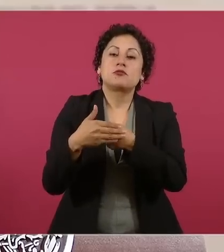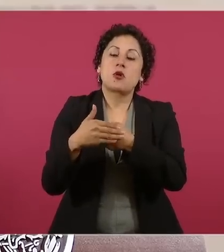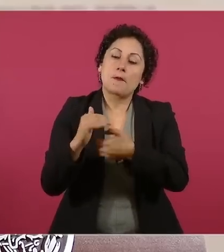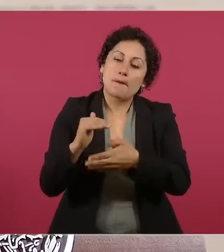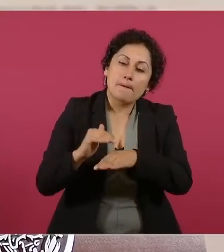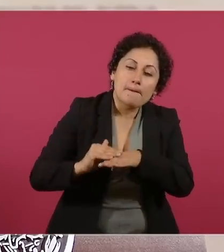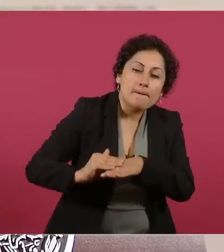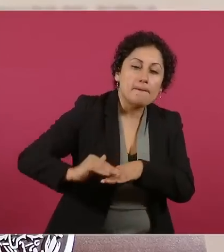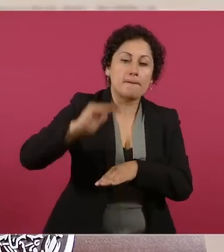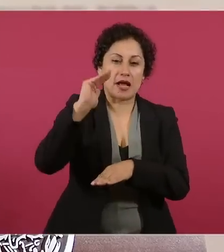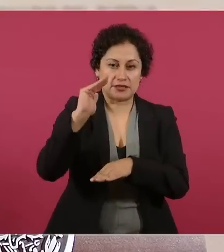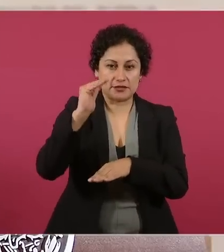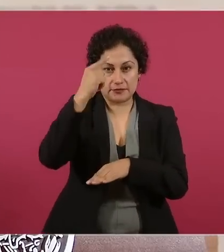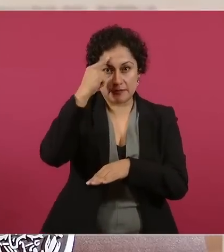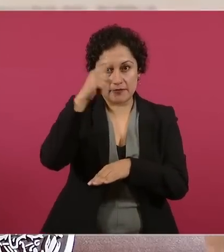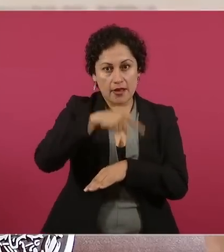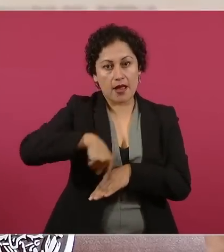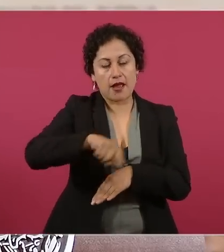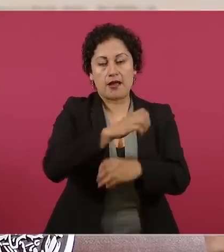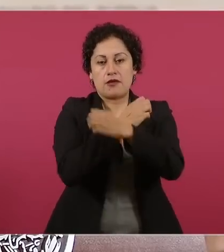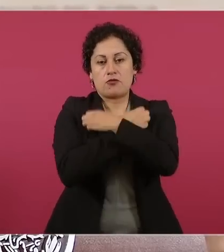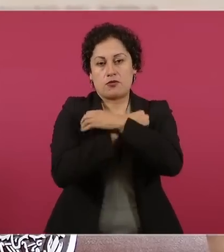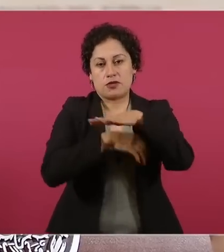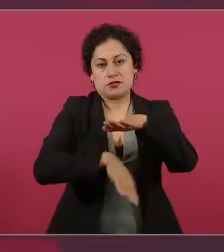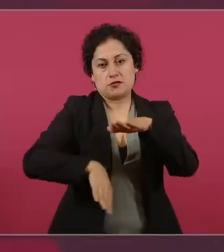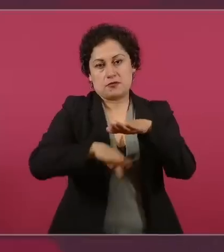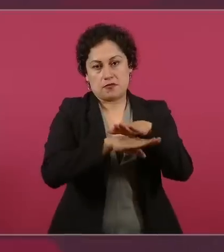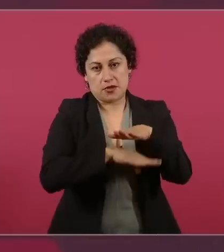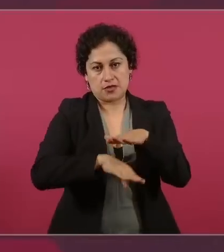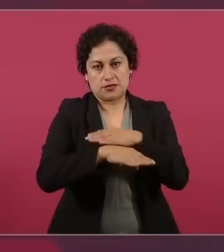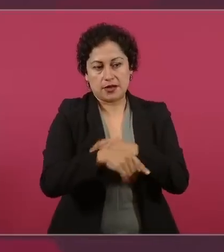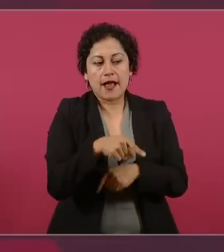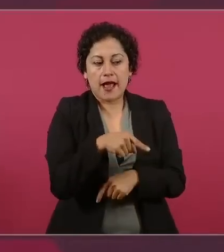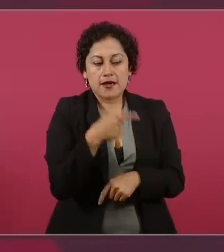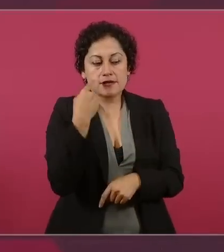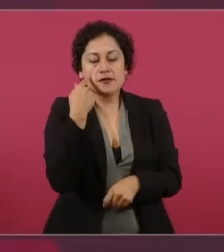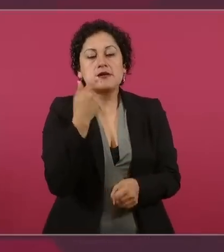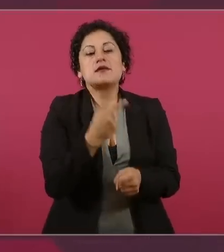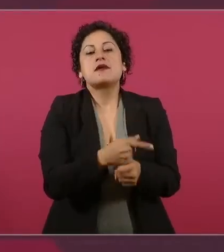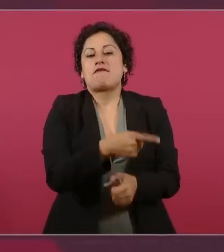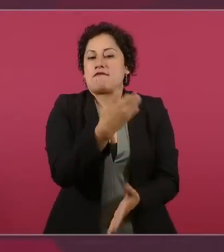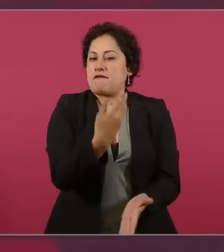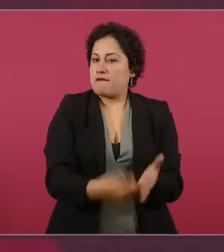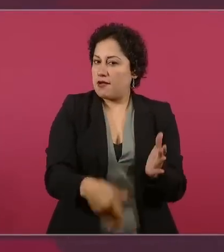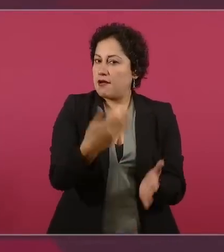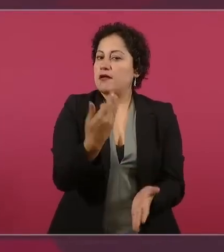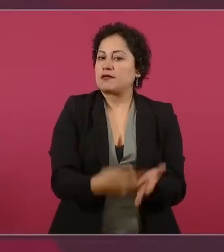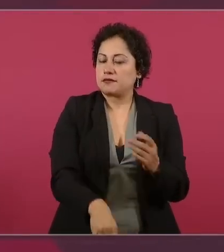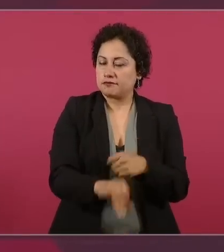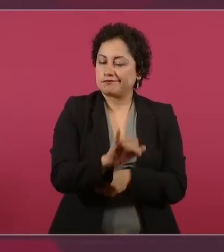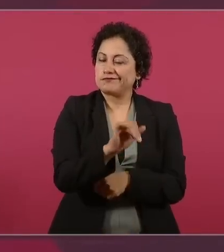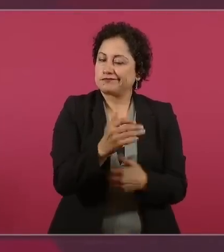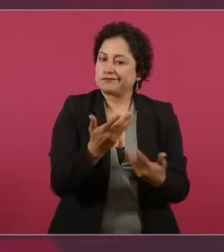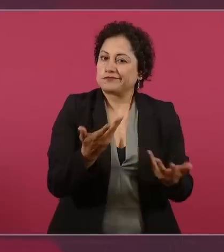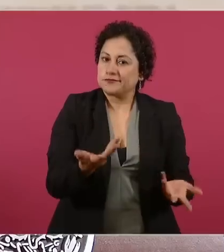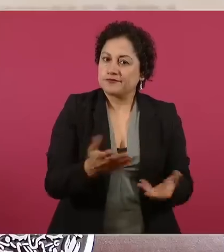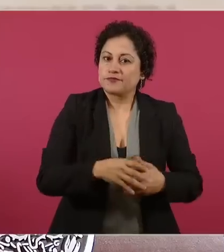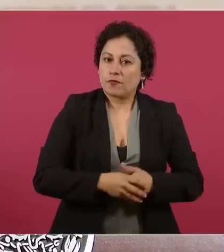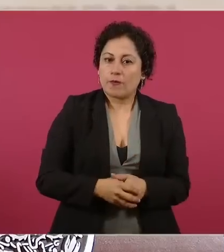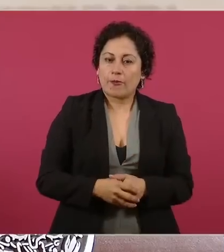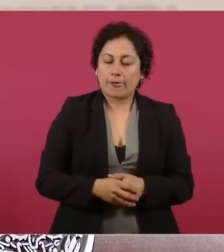educación básica, porque ahí es donde nos falta más. Lo que sí está